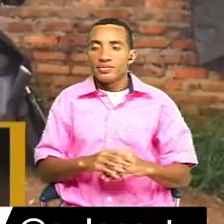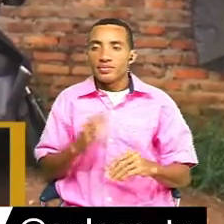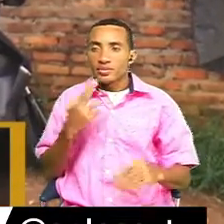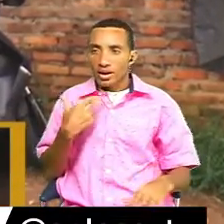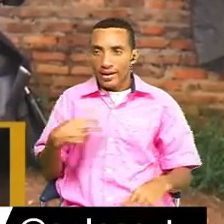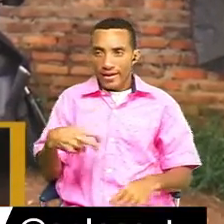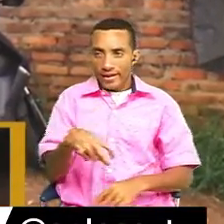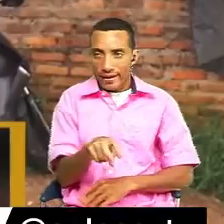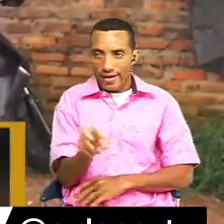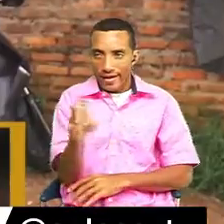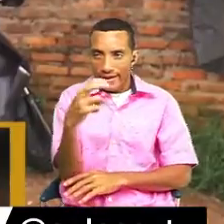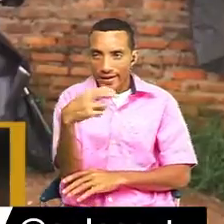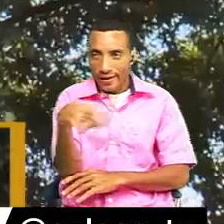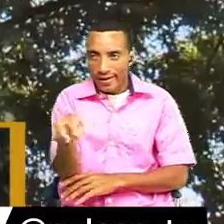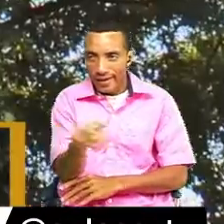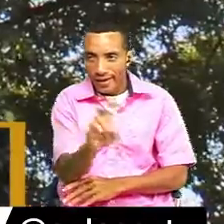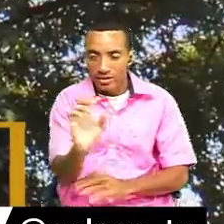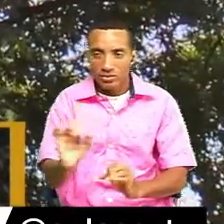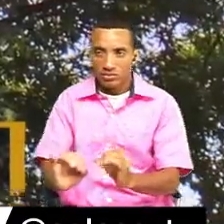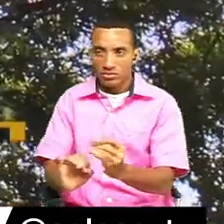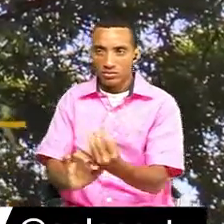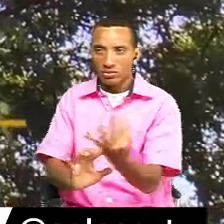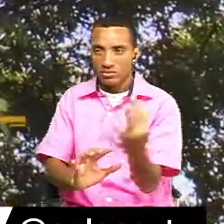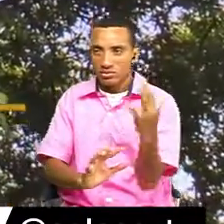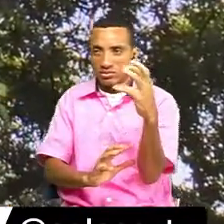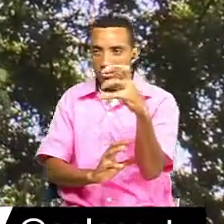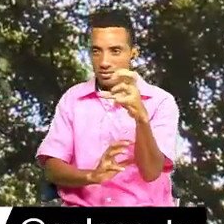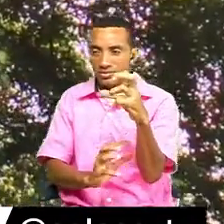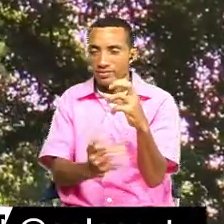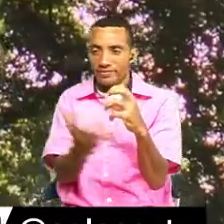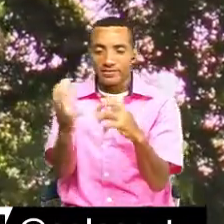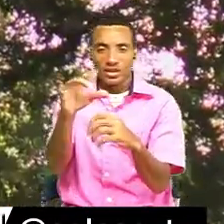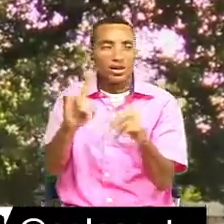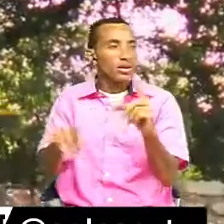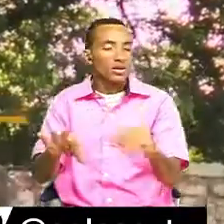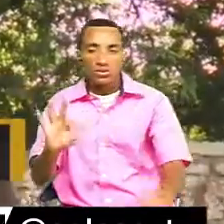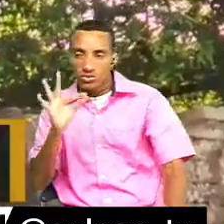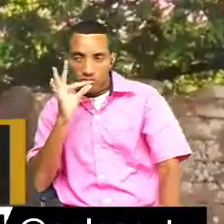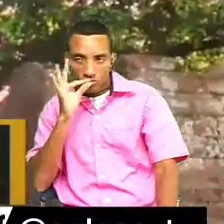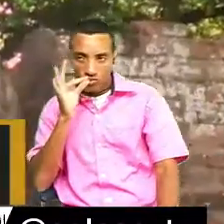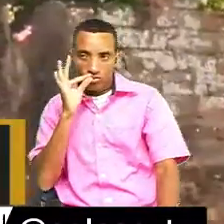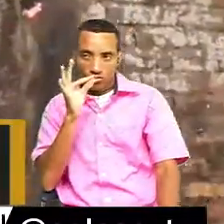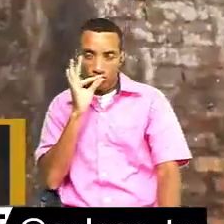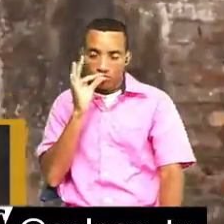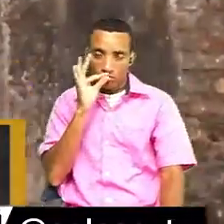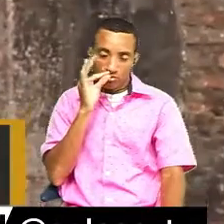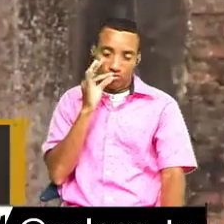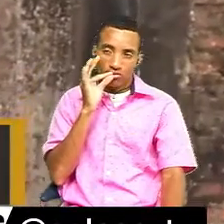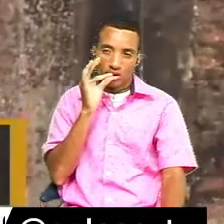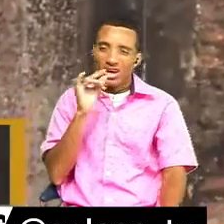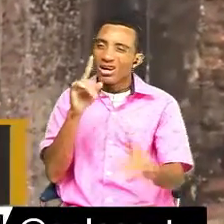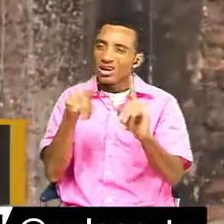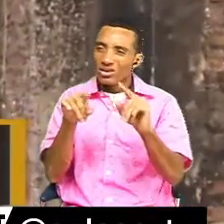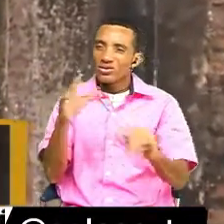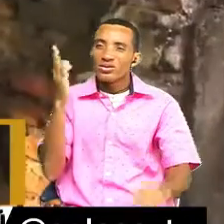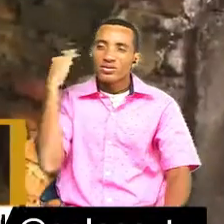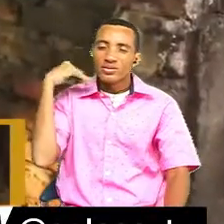otros animales, maleza y consumidores de sustancias alucinógenas se han apoderado poco a poco de este inmueble. Lo que antes,